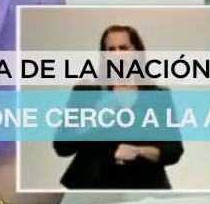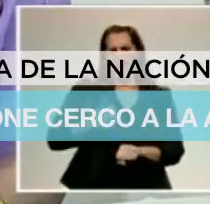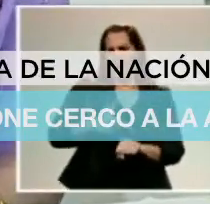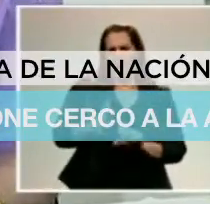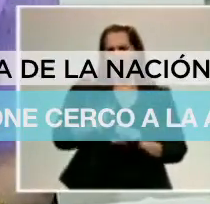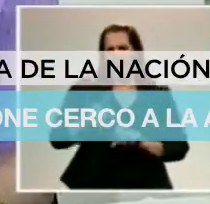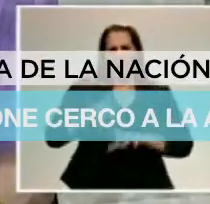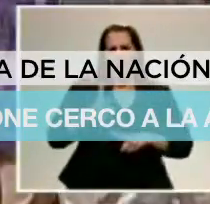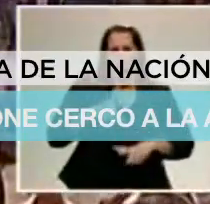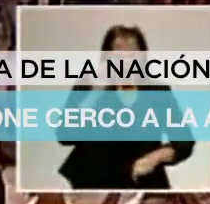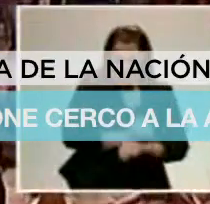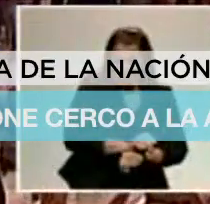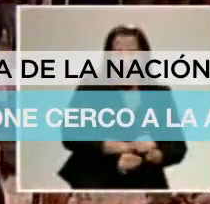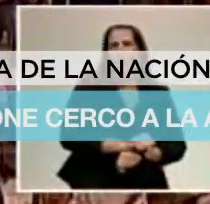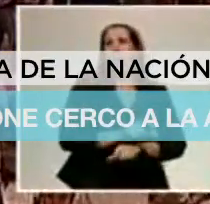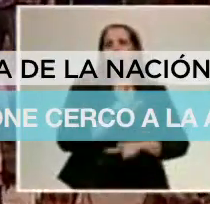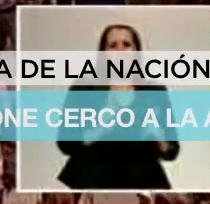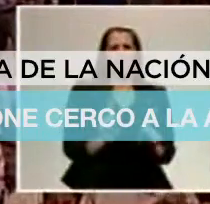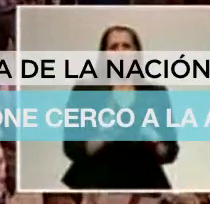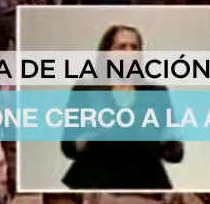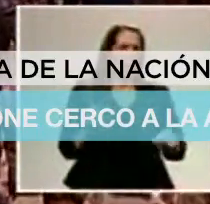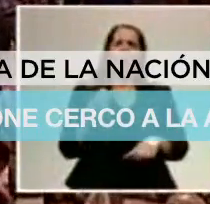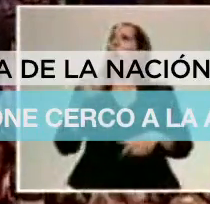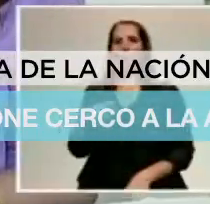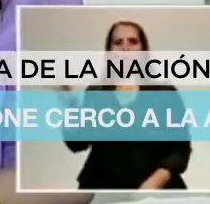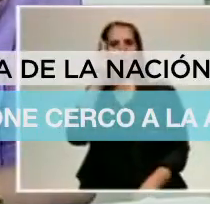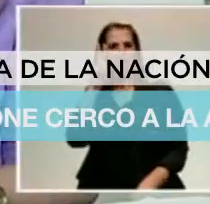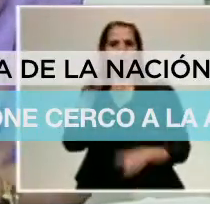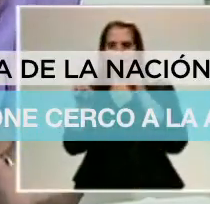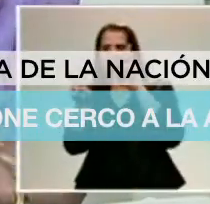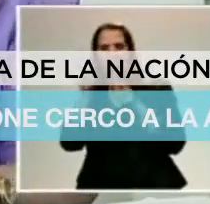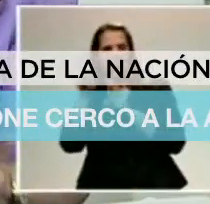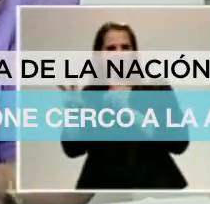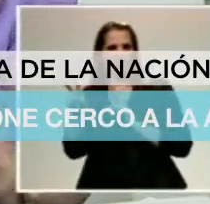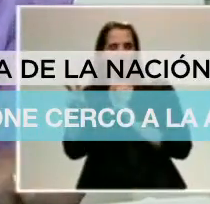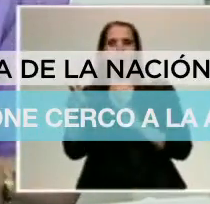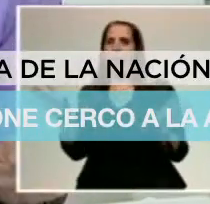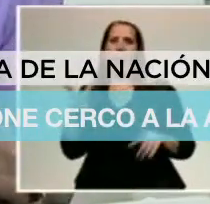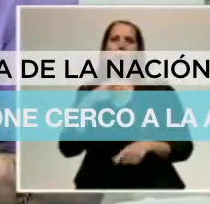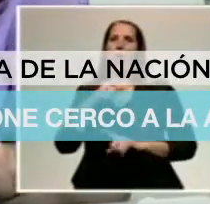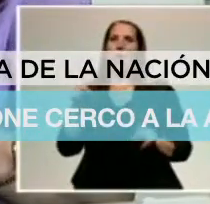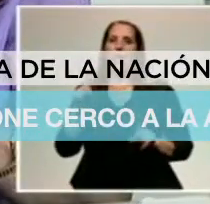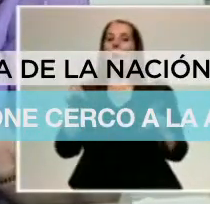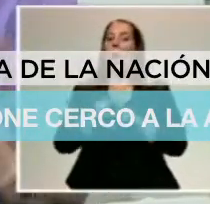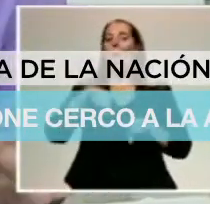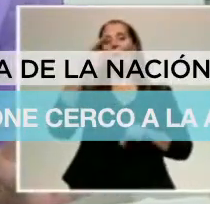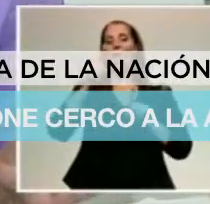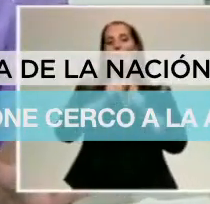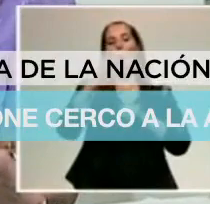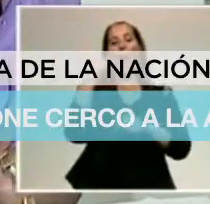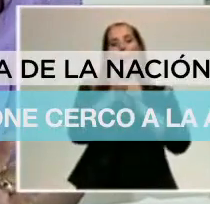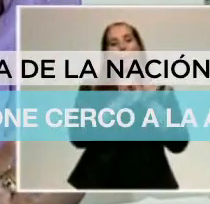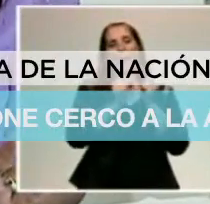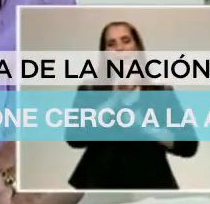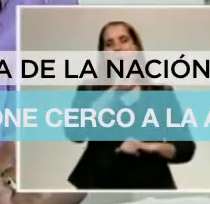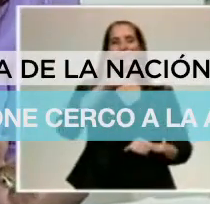Argentina. A la Argentina van a venir todos los que quieran invertir. No vamos a aceptar ningún brother más, ya es una vieja historia.